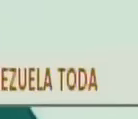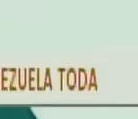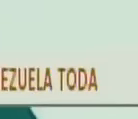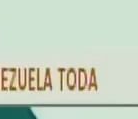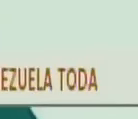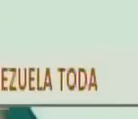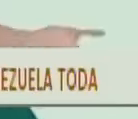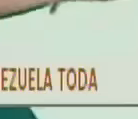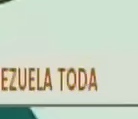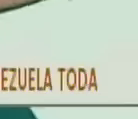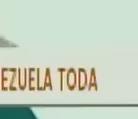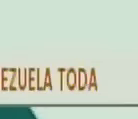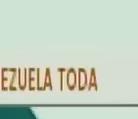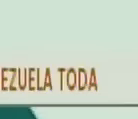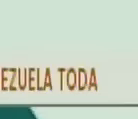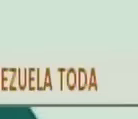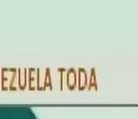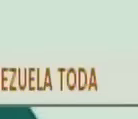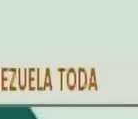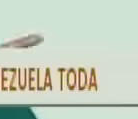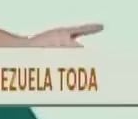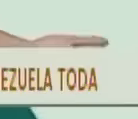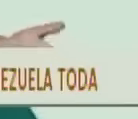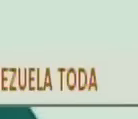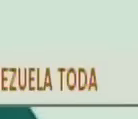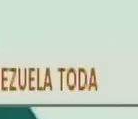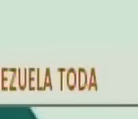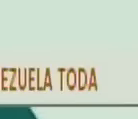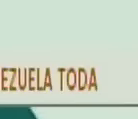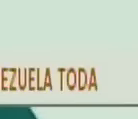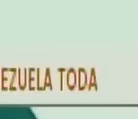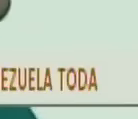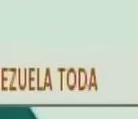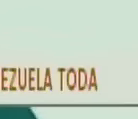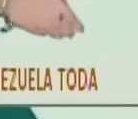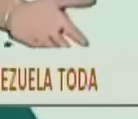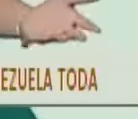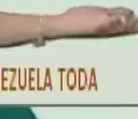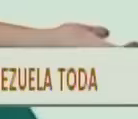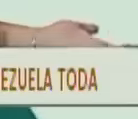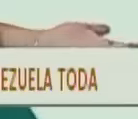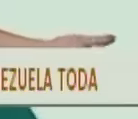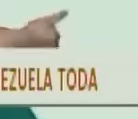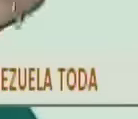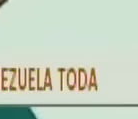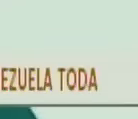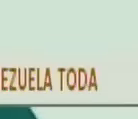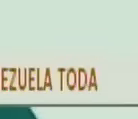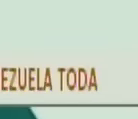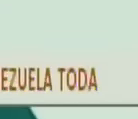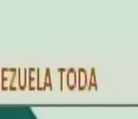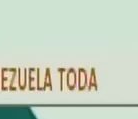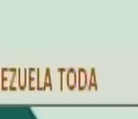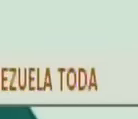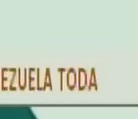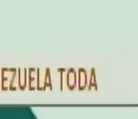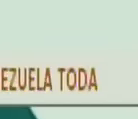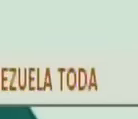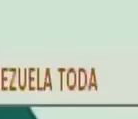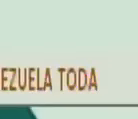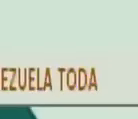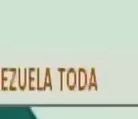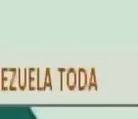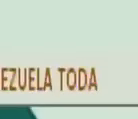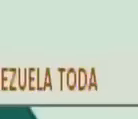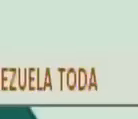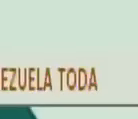todas las cosas. Yo creo que esa es la actitud del joven que nos encontramos día a día, que hasta por TikTok, por todos